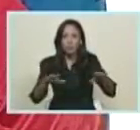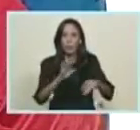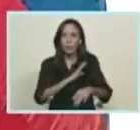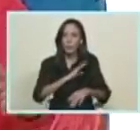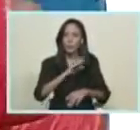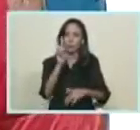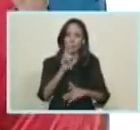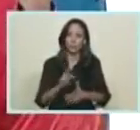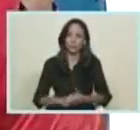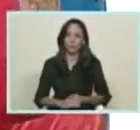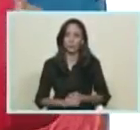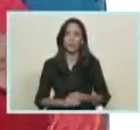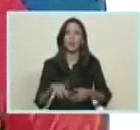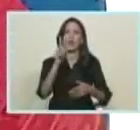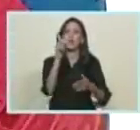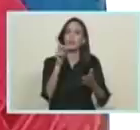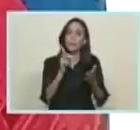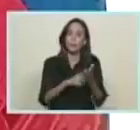De